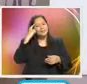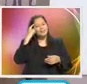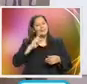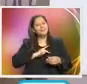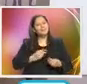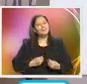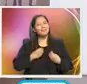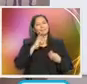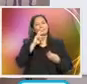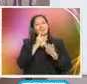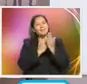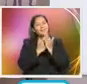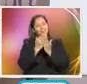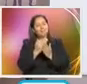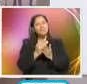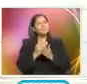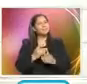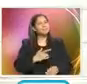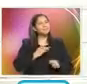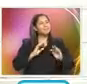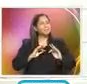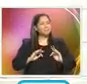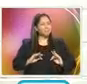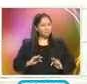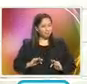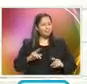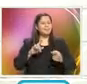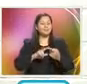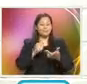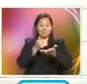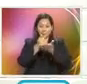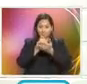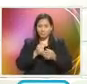vida, nos puede ayudar a